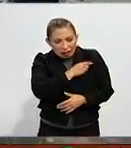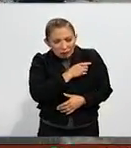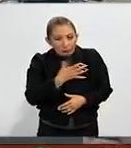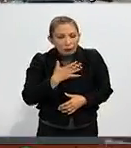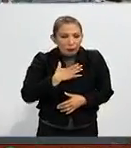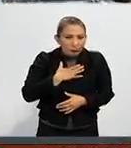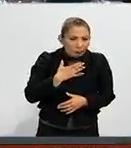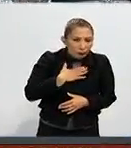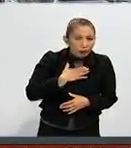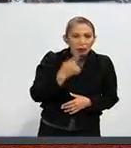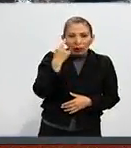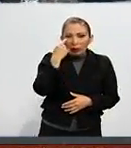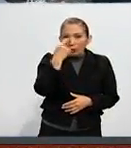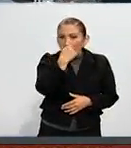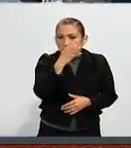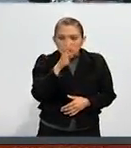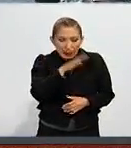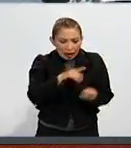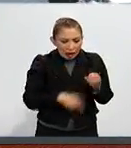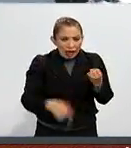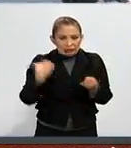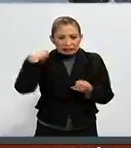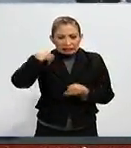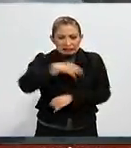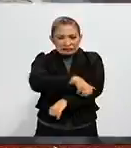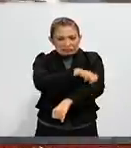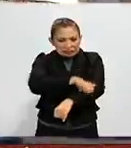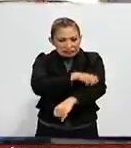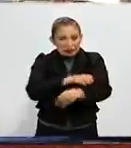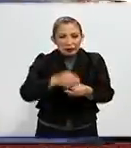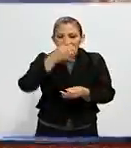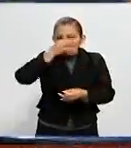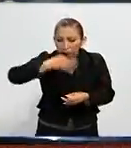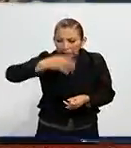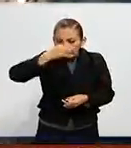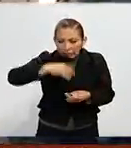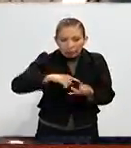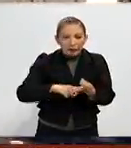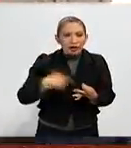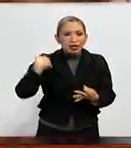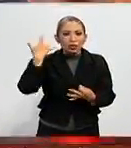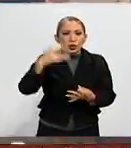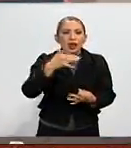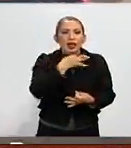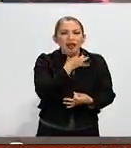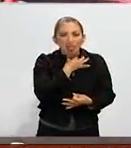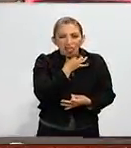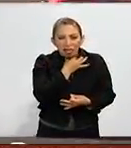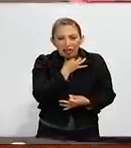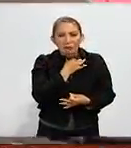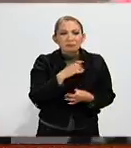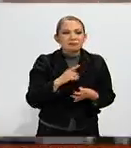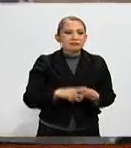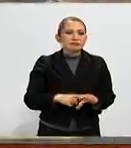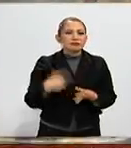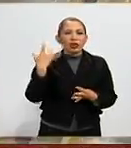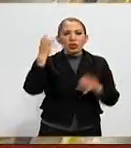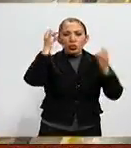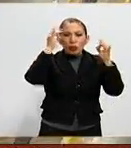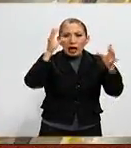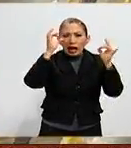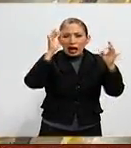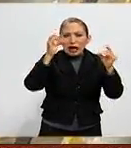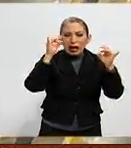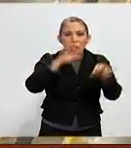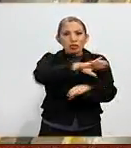tienen conjuntivitis, comezón, escurrimiento nasal, dolor de garganta, dolor de cabeza